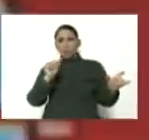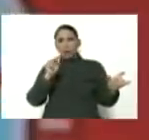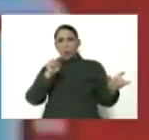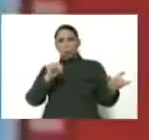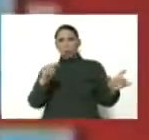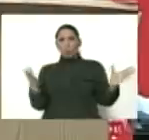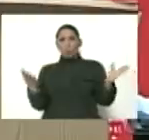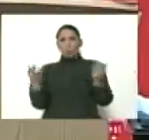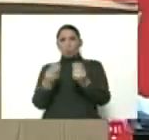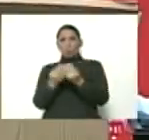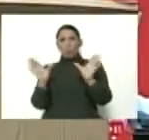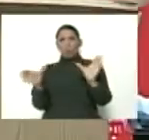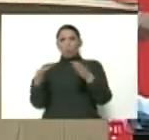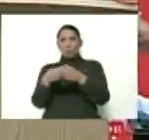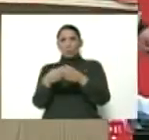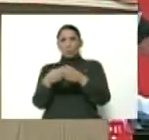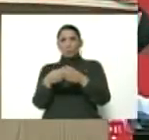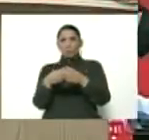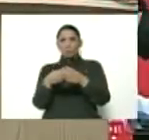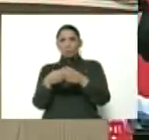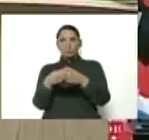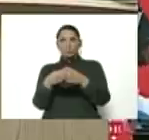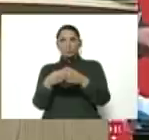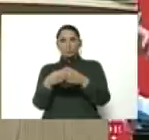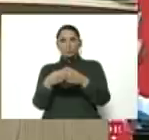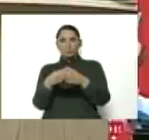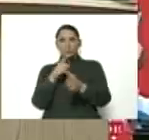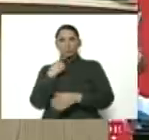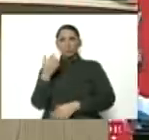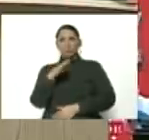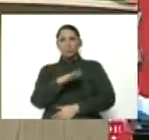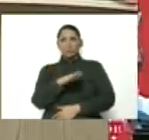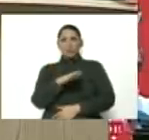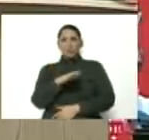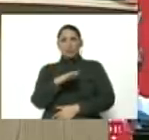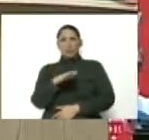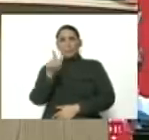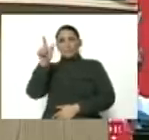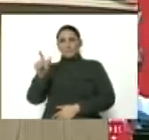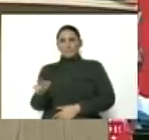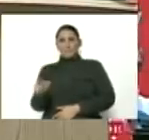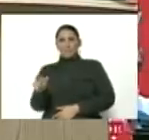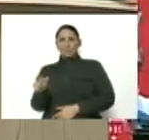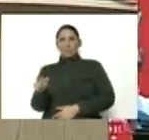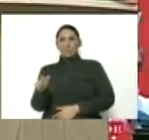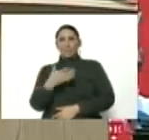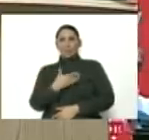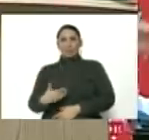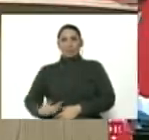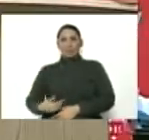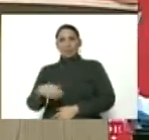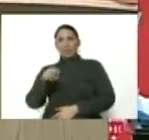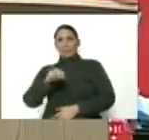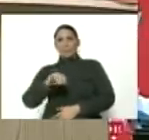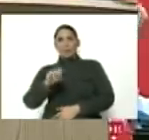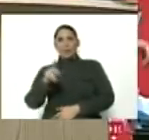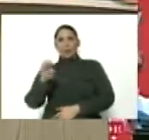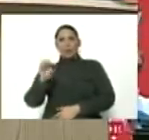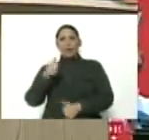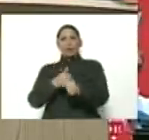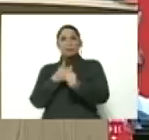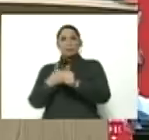equipo de la oficina del vicepresidente Mike Pence, con asesores de seguridad de Donald Trump, y él